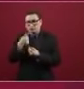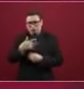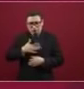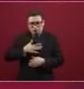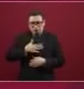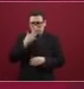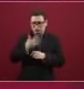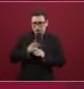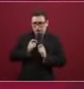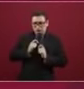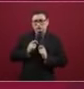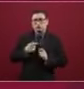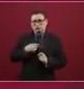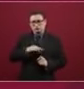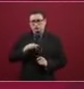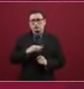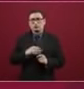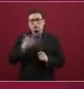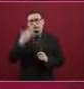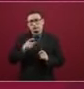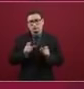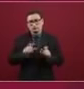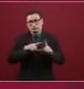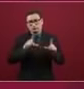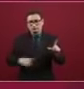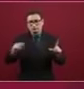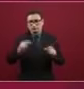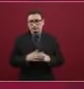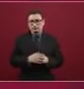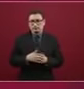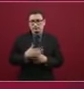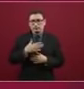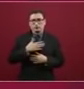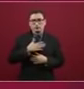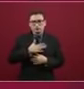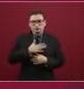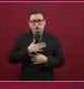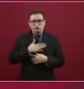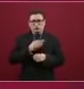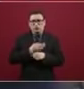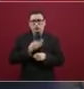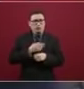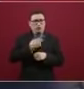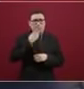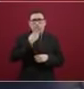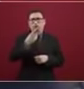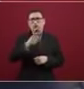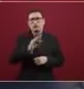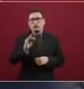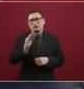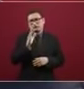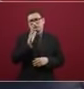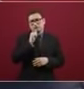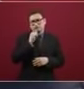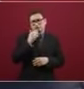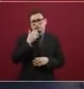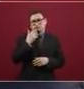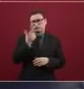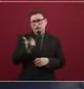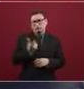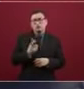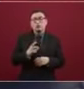corresponde específicamente a la Guardia Nacional. Yo no quisiera ahorita en este momento a poner fechas. Y lo que usted